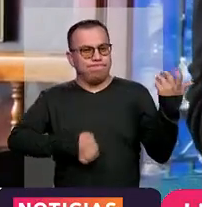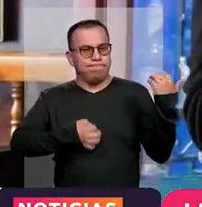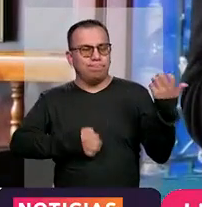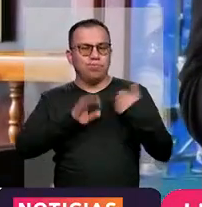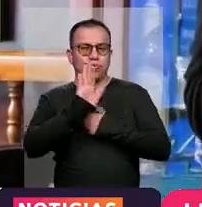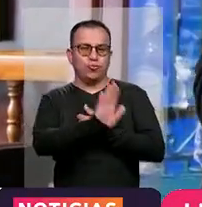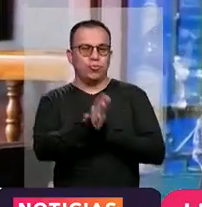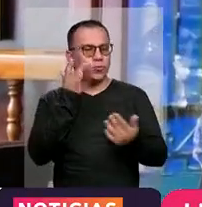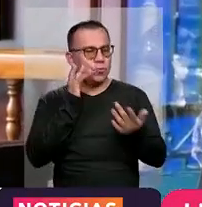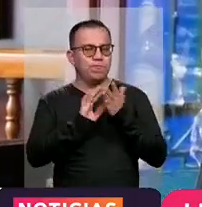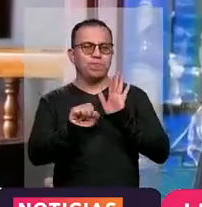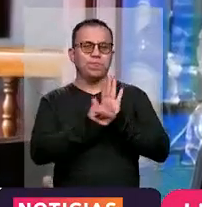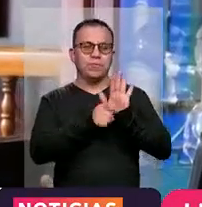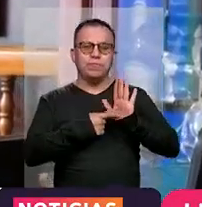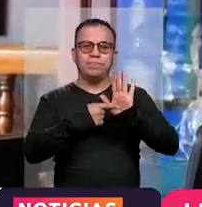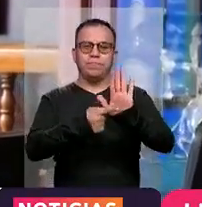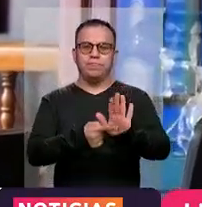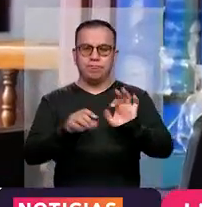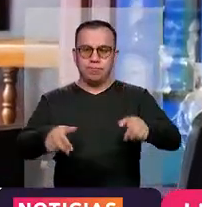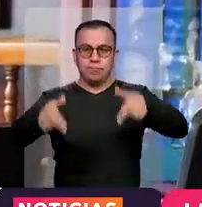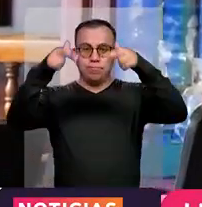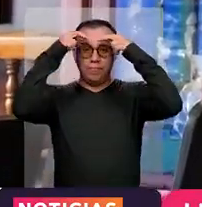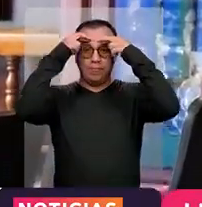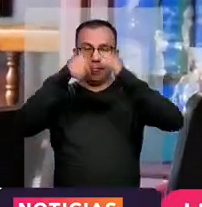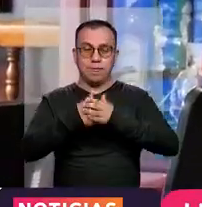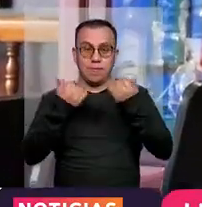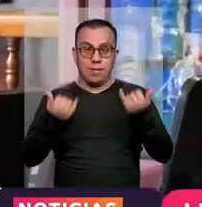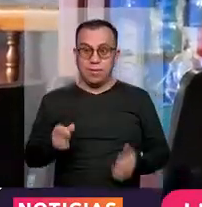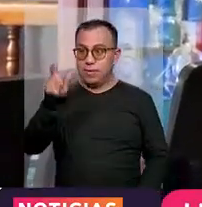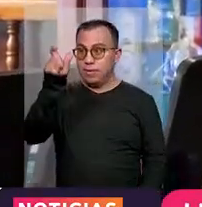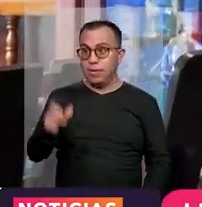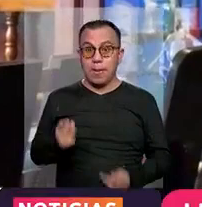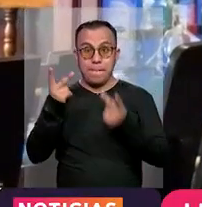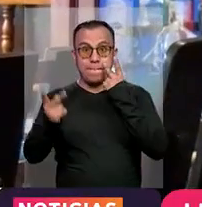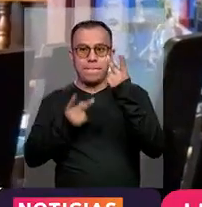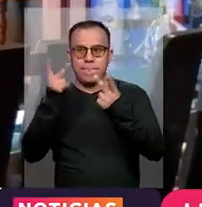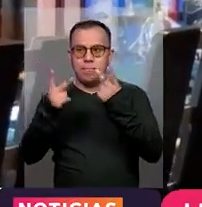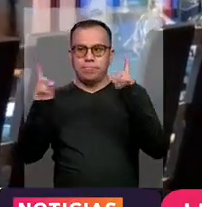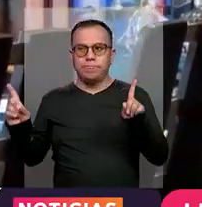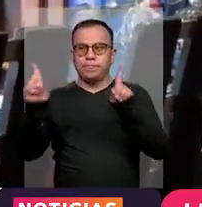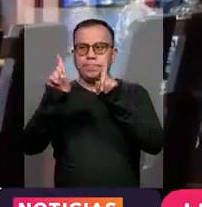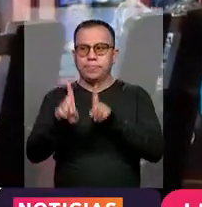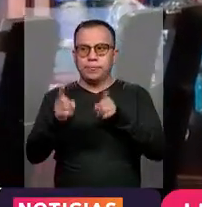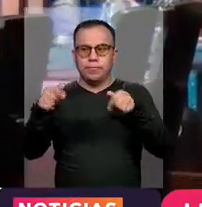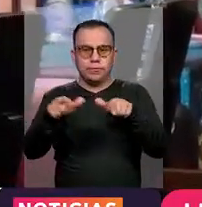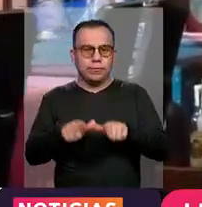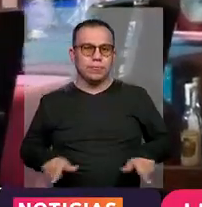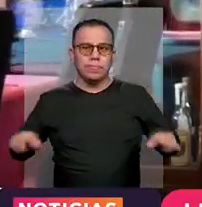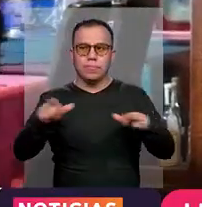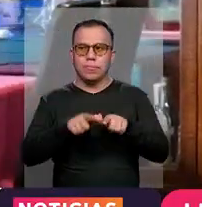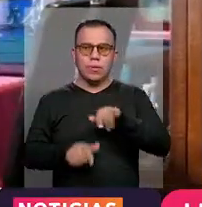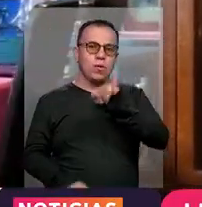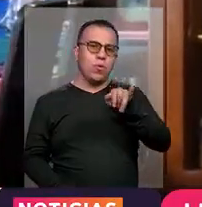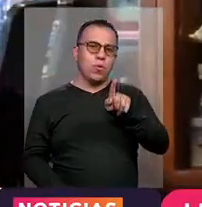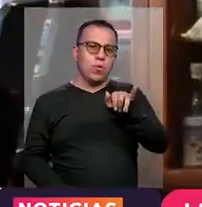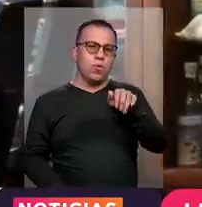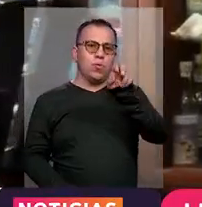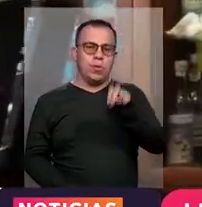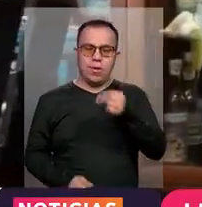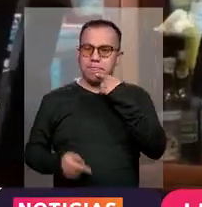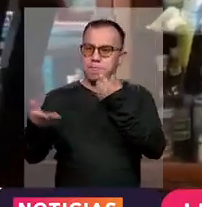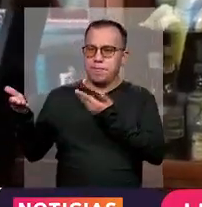siempre era icónica de la mano del rey pero para hablar de esa visita que tuvo en la capital y en este lugar estamos con julián gonzález